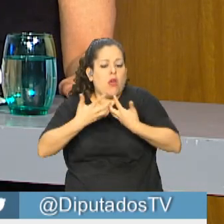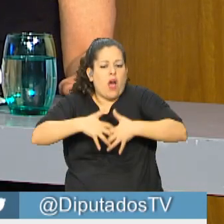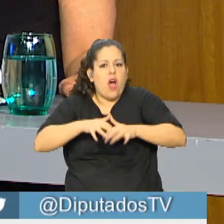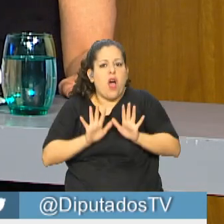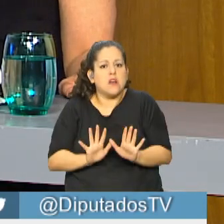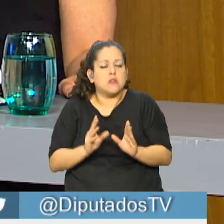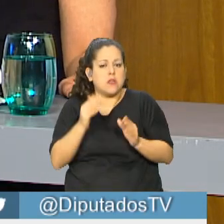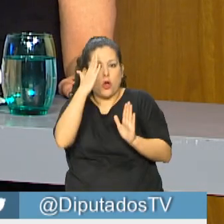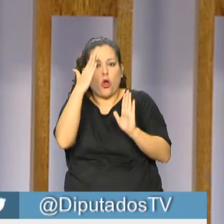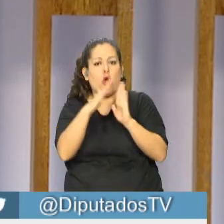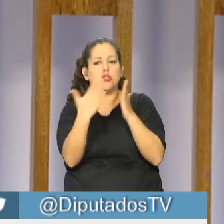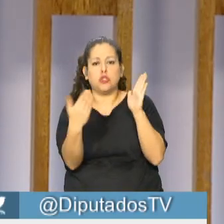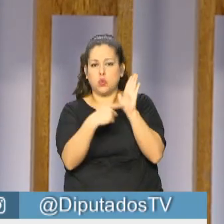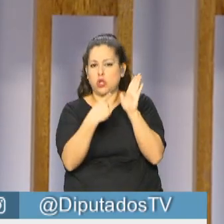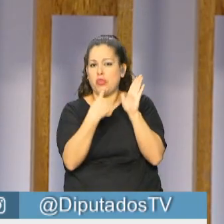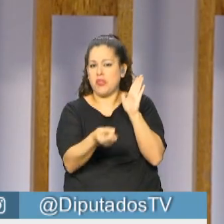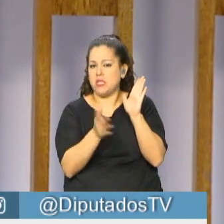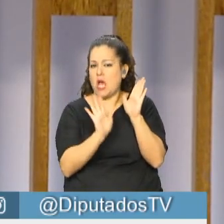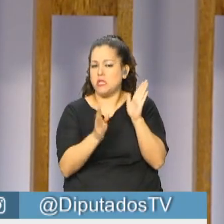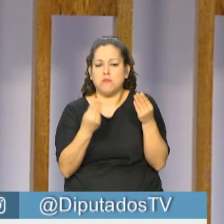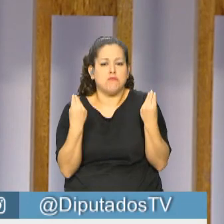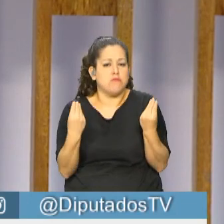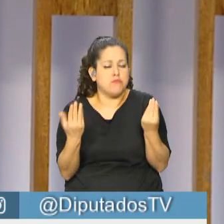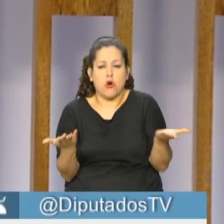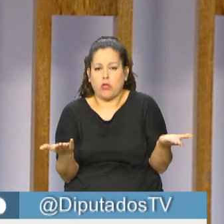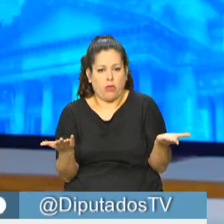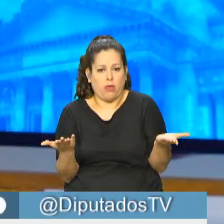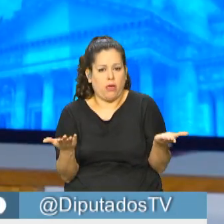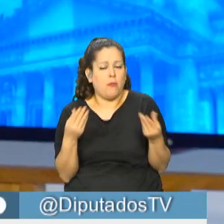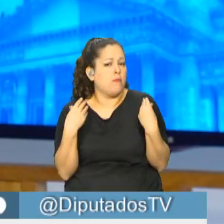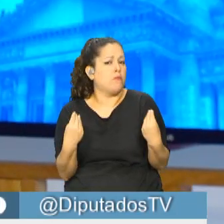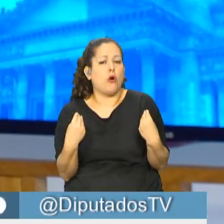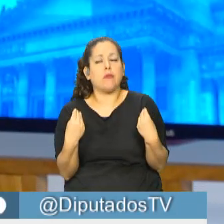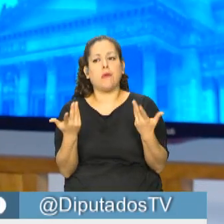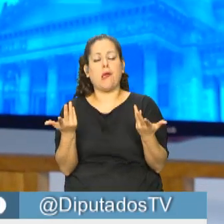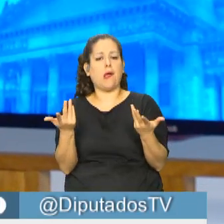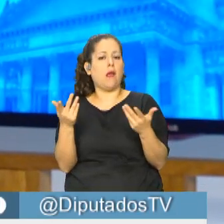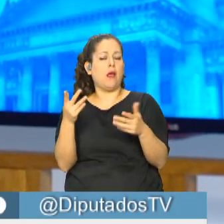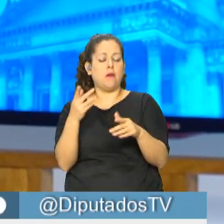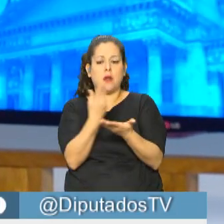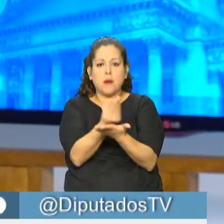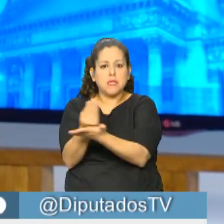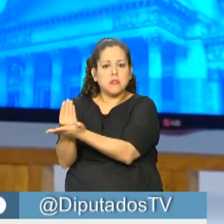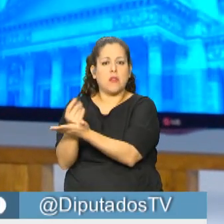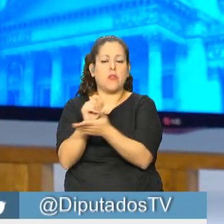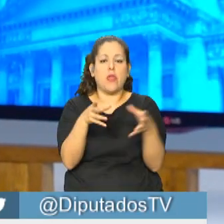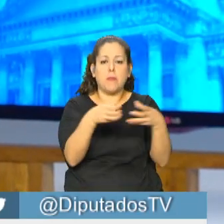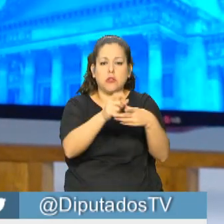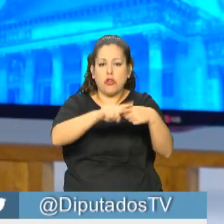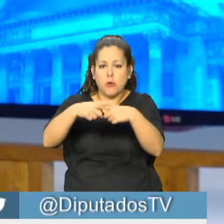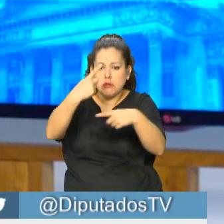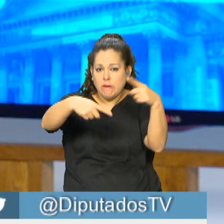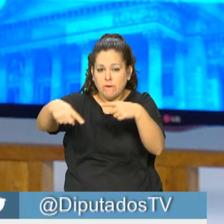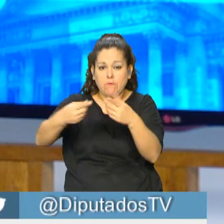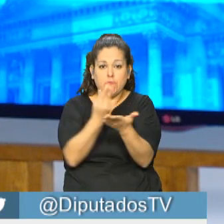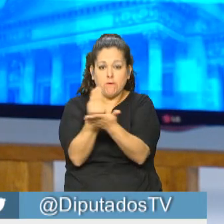Constitución, más allá de lo histórico? ¿Cuál es la razón por la cual, en definitiva, los representantes de los distintos partidos políticos que están aquí en